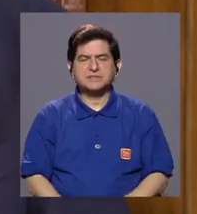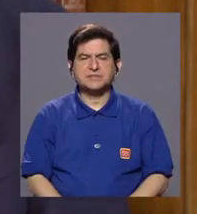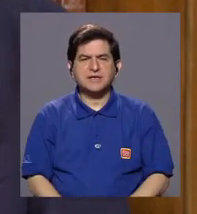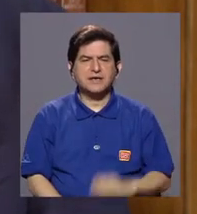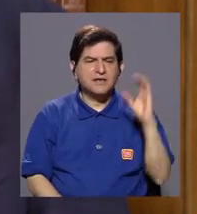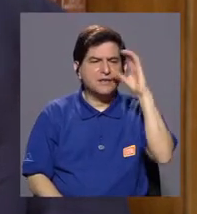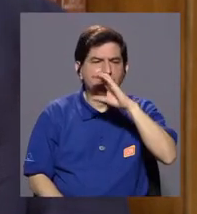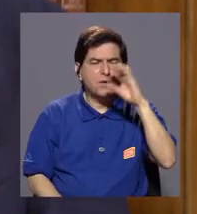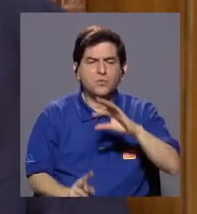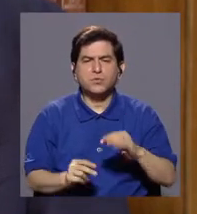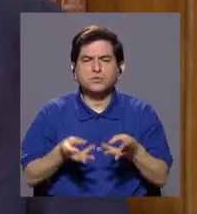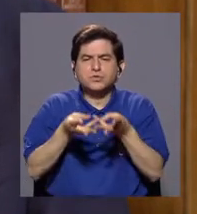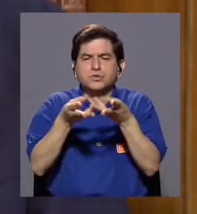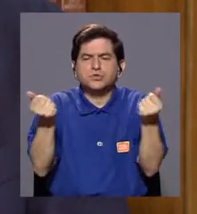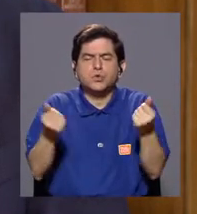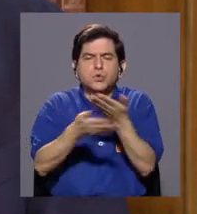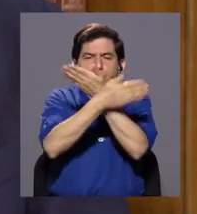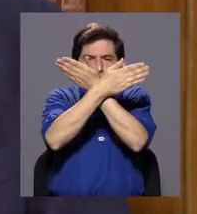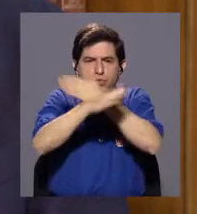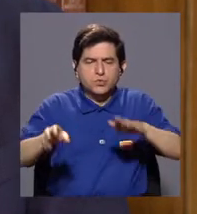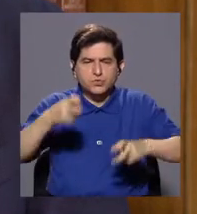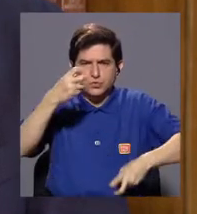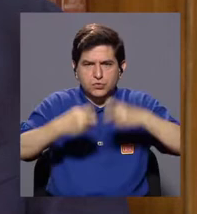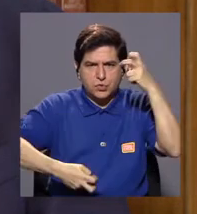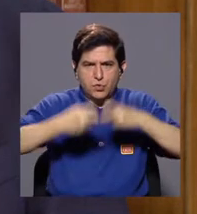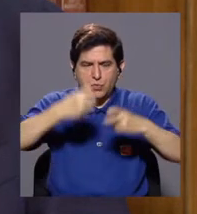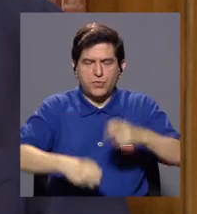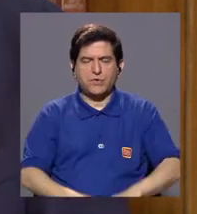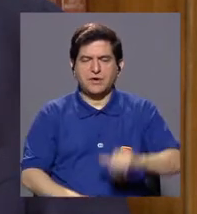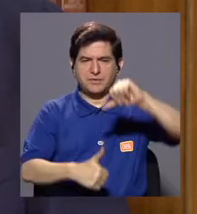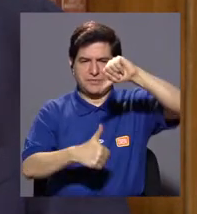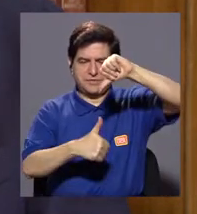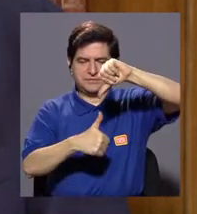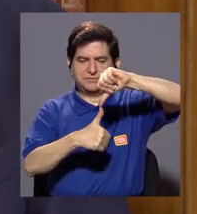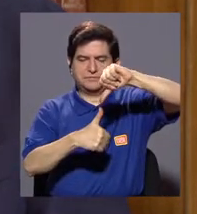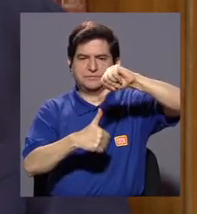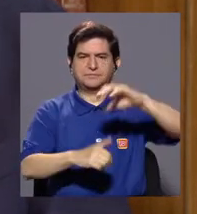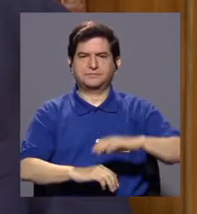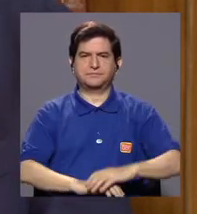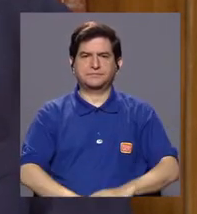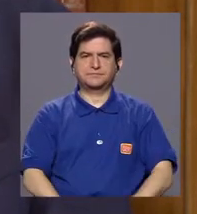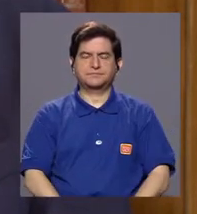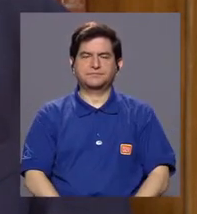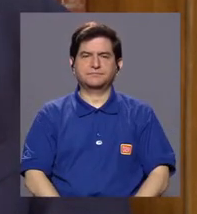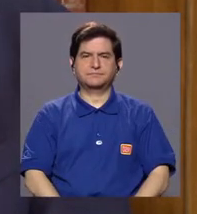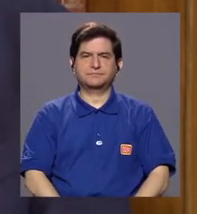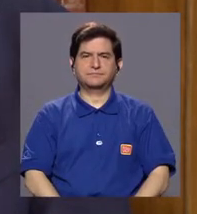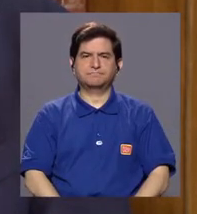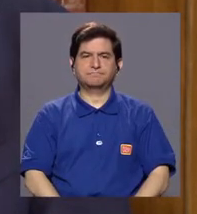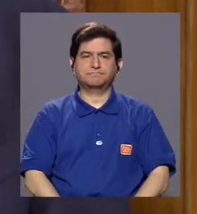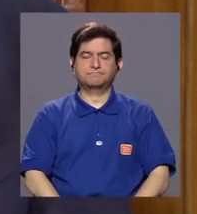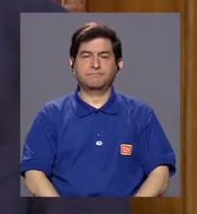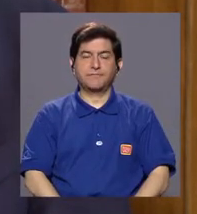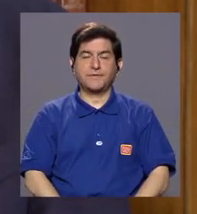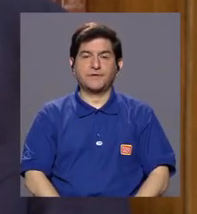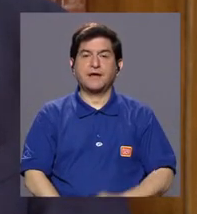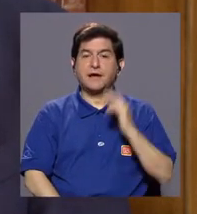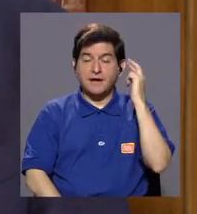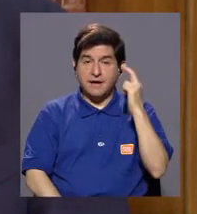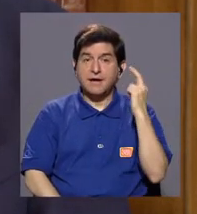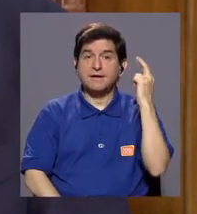buscarle una solución pacífica a los conflictos centroamericanos. Y fue